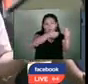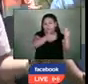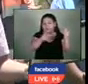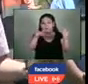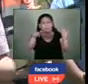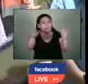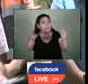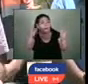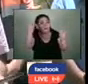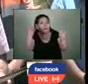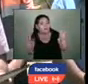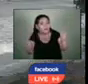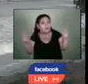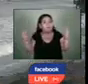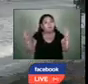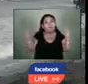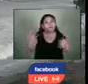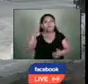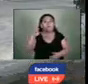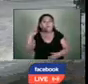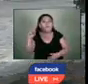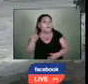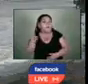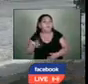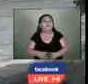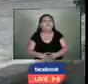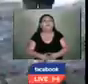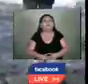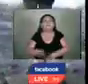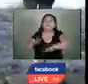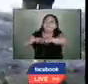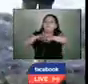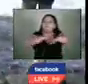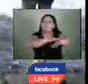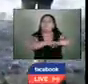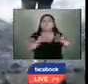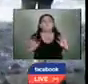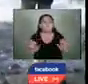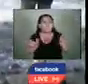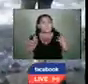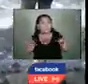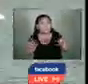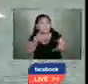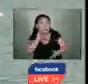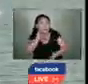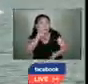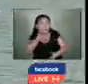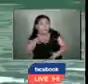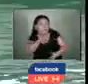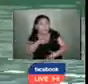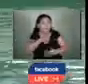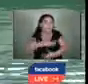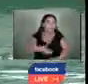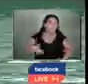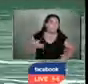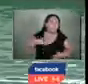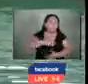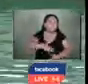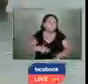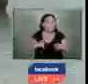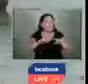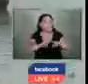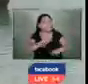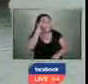mismo día con el año 2019. Las autoridades hicieron un llamado a la población salvadoreña a disfrutar las vacaciones de agosto